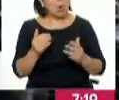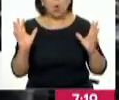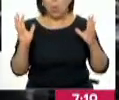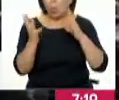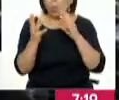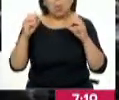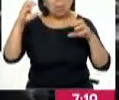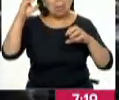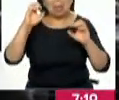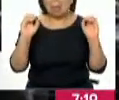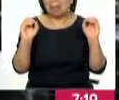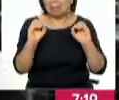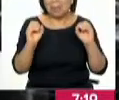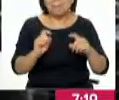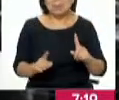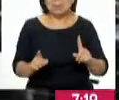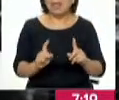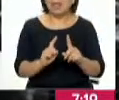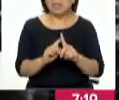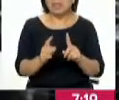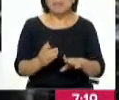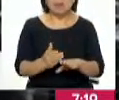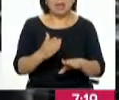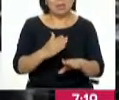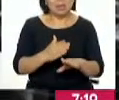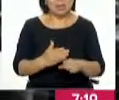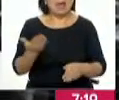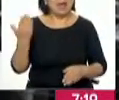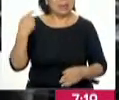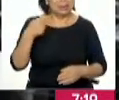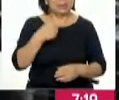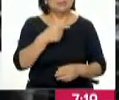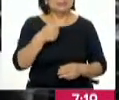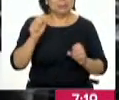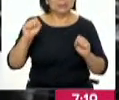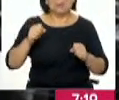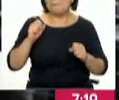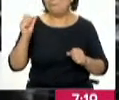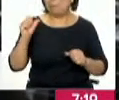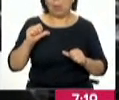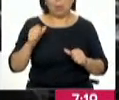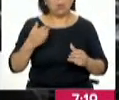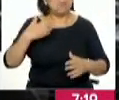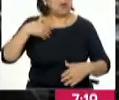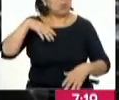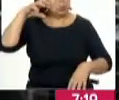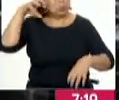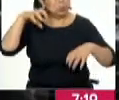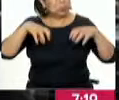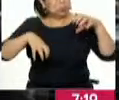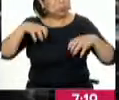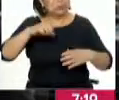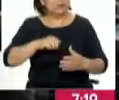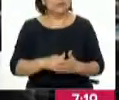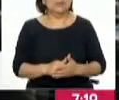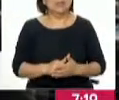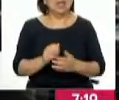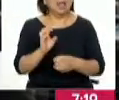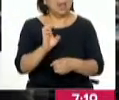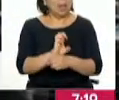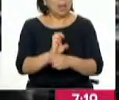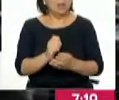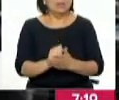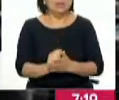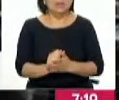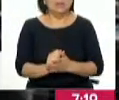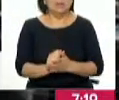habido lluvias, pues ha sido muy distinto durante toda la semana. Han sido fuertes lluvias. Te cuento que en Ecuador estamos